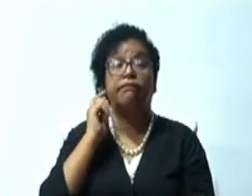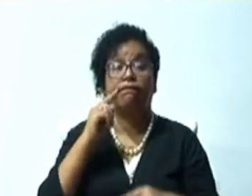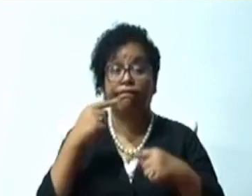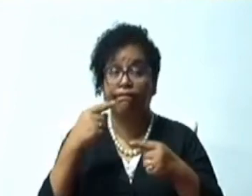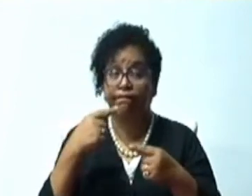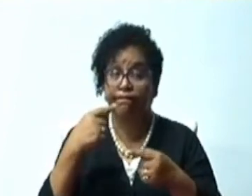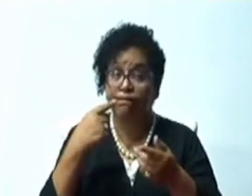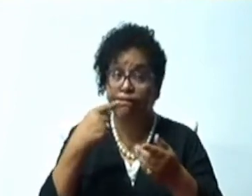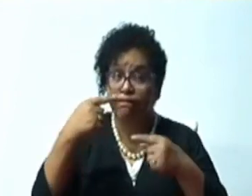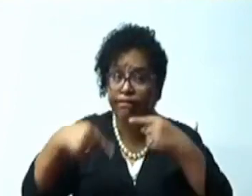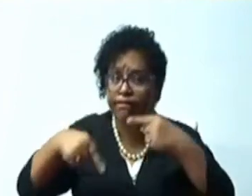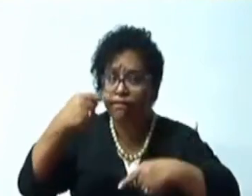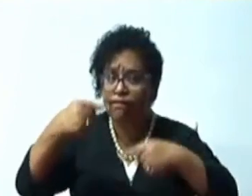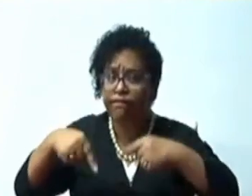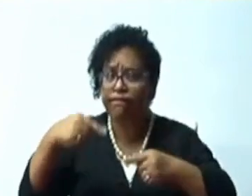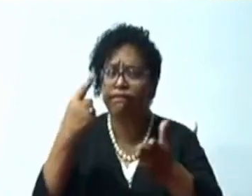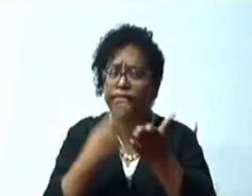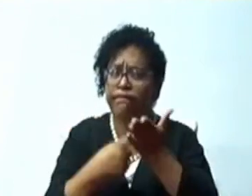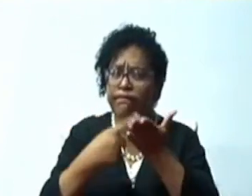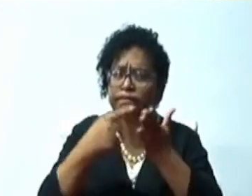profunda, y yo le dije,